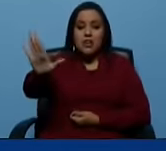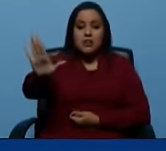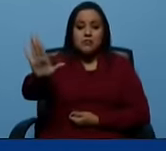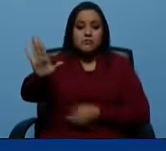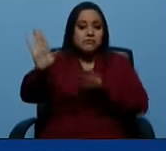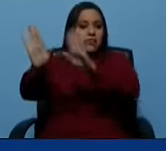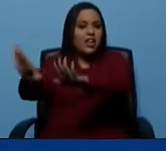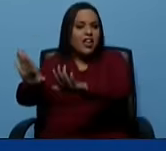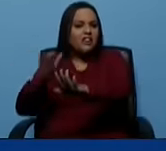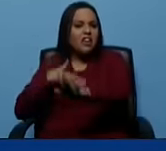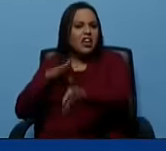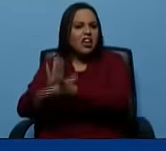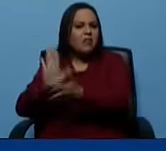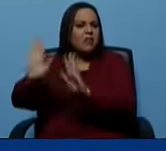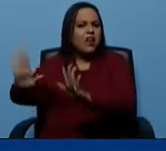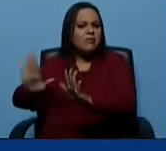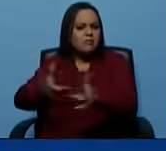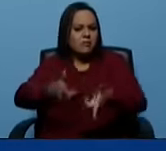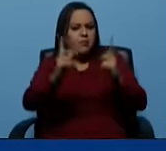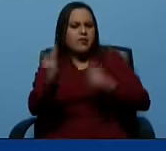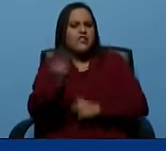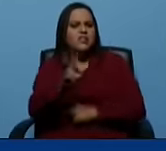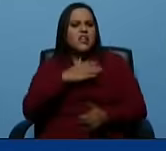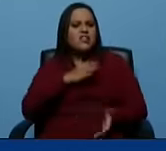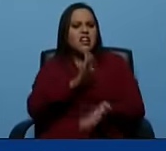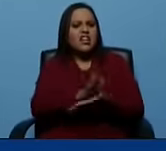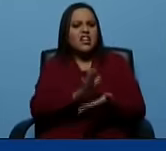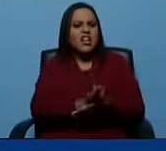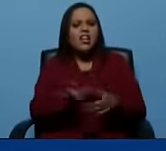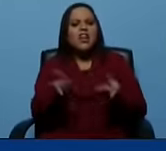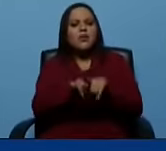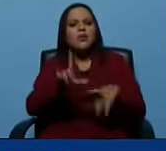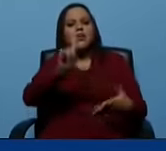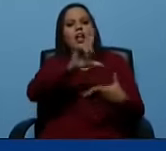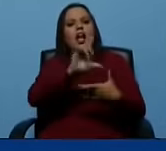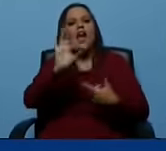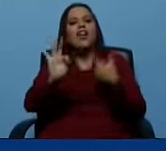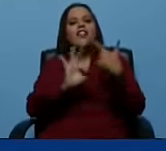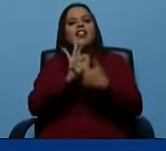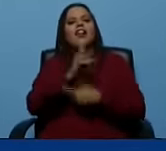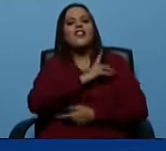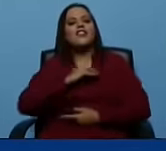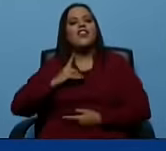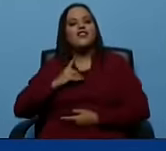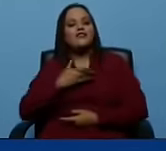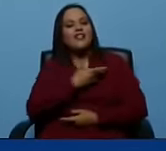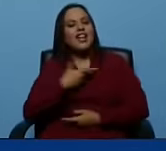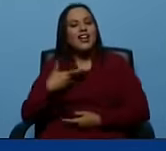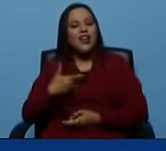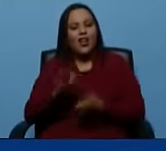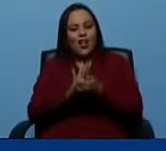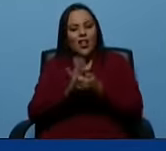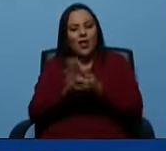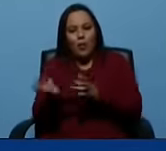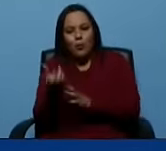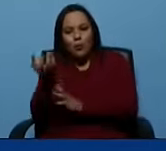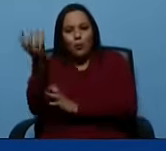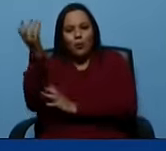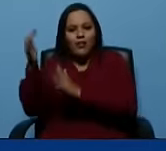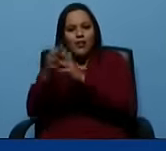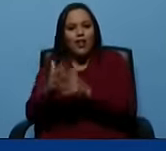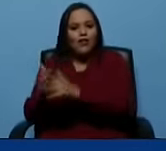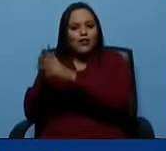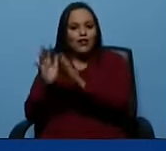queden donde están y dejen que Venezuela esté tranquila y toda América Latina. Los tres deseos que le pido al genio gringo.